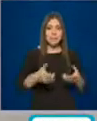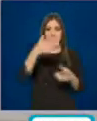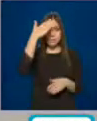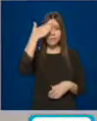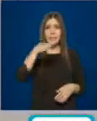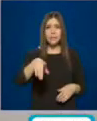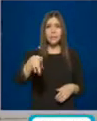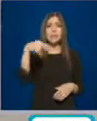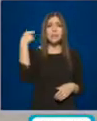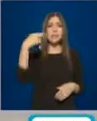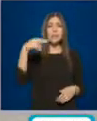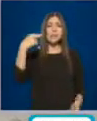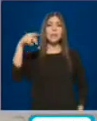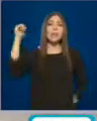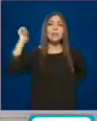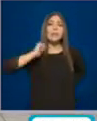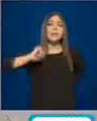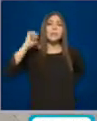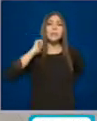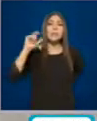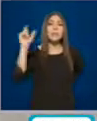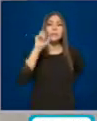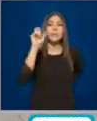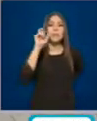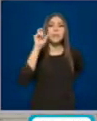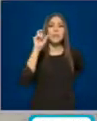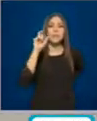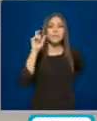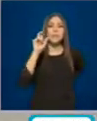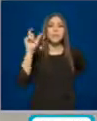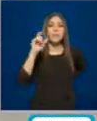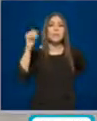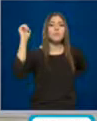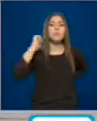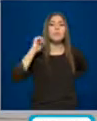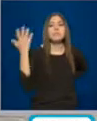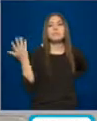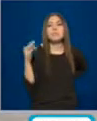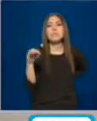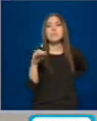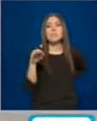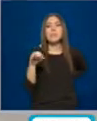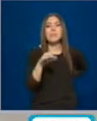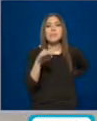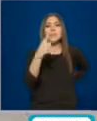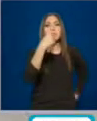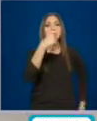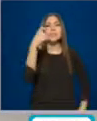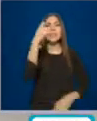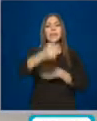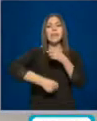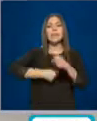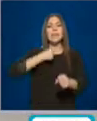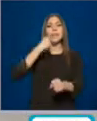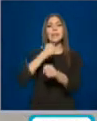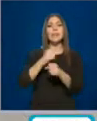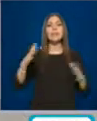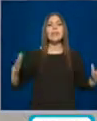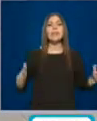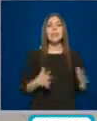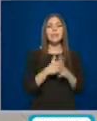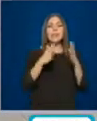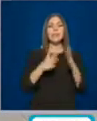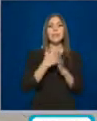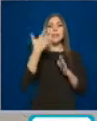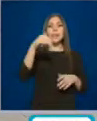llamaba? Allá cuando se iba a hacer el centenario de la batalla del 5 de mayo, o sea,